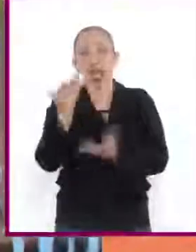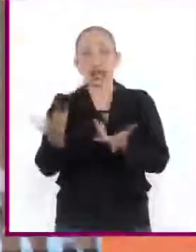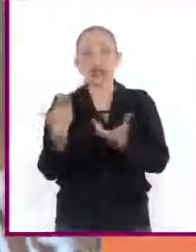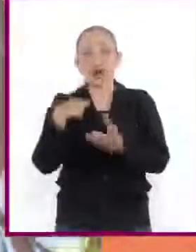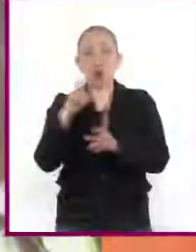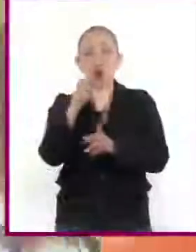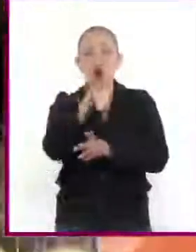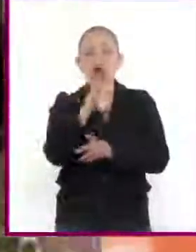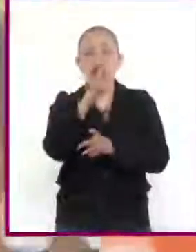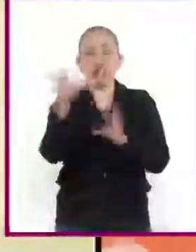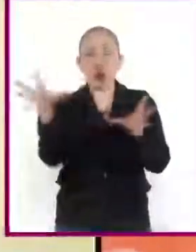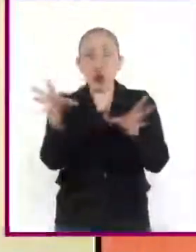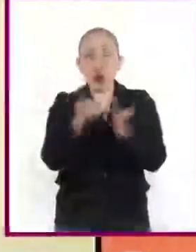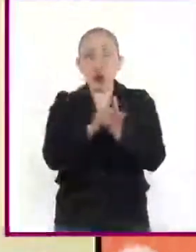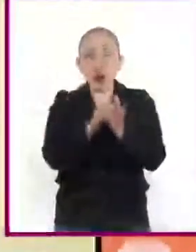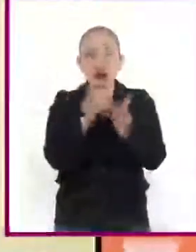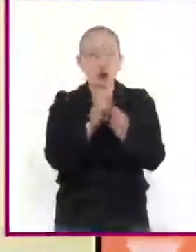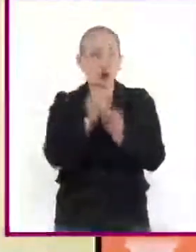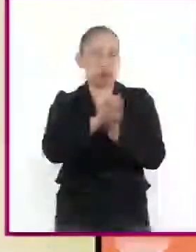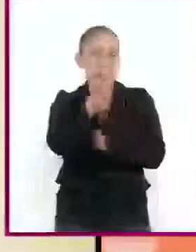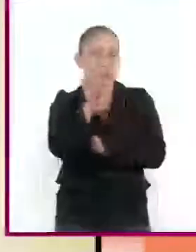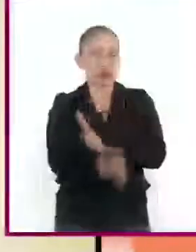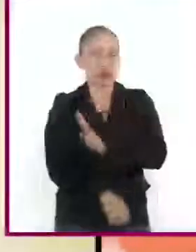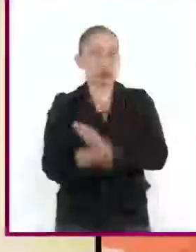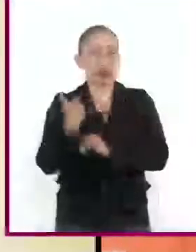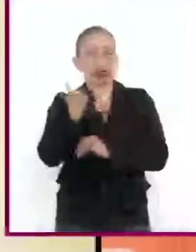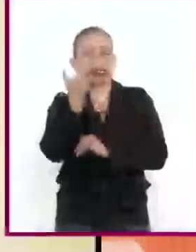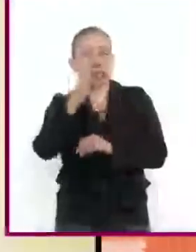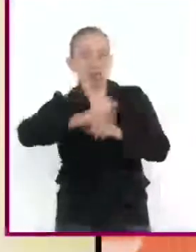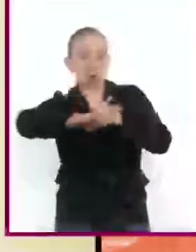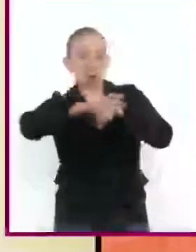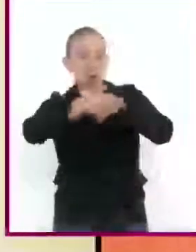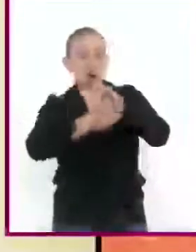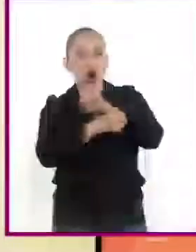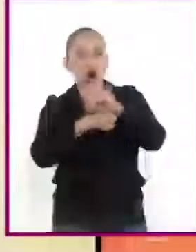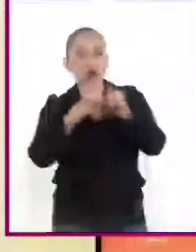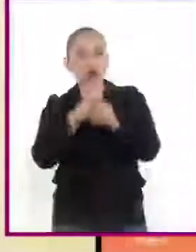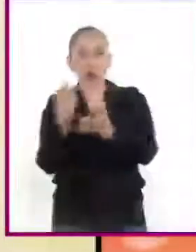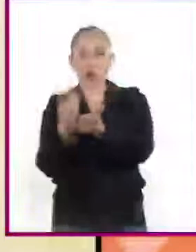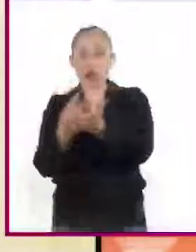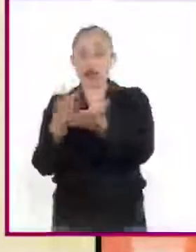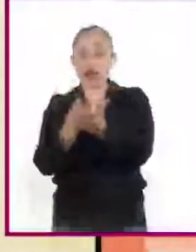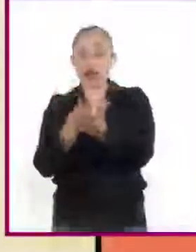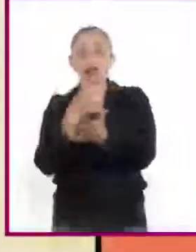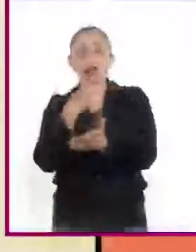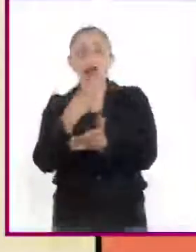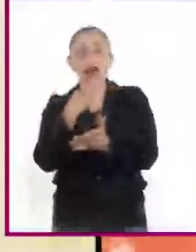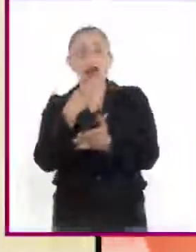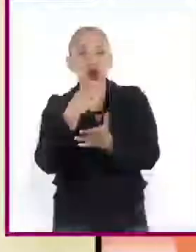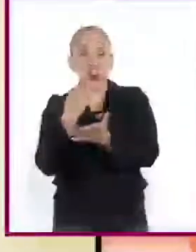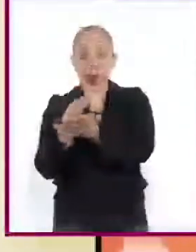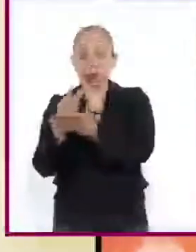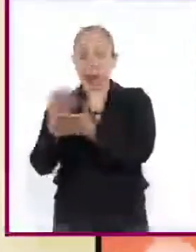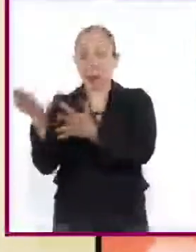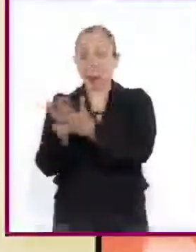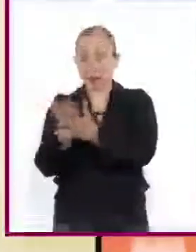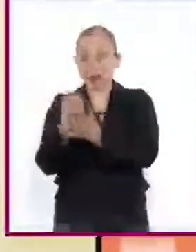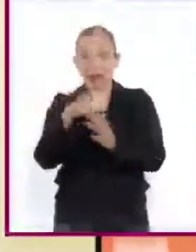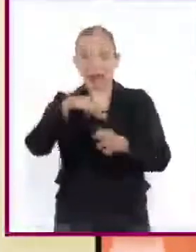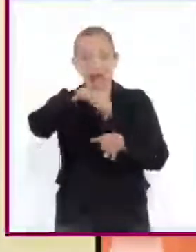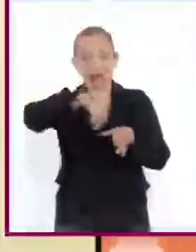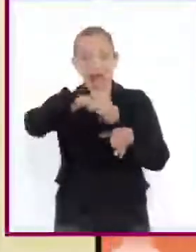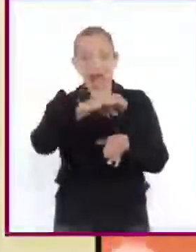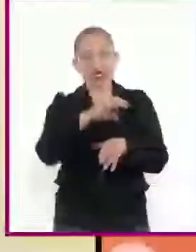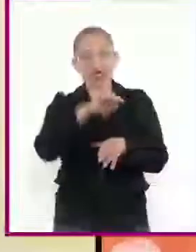óxido-reducción. Por ejemplo, si se desea recubrir un objeto con plata, se utilizan un trozo de plata y una disolución